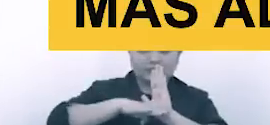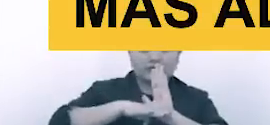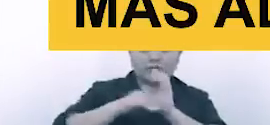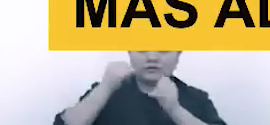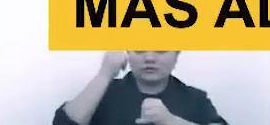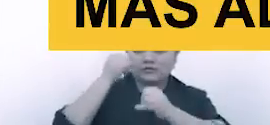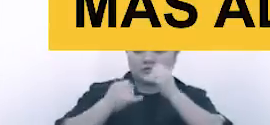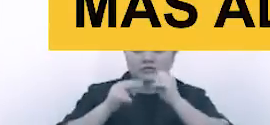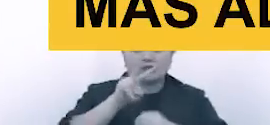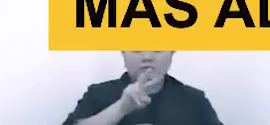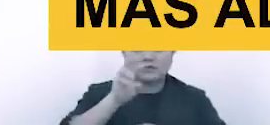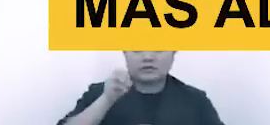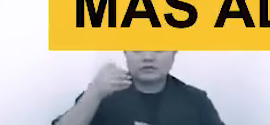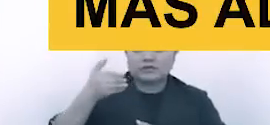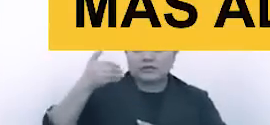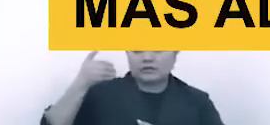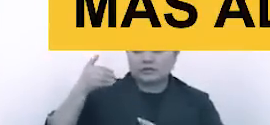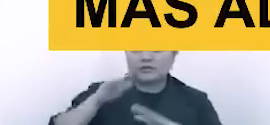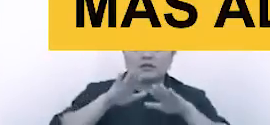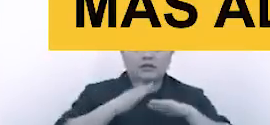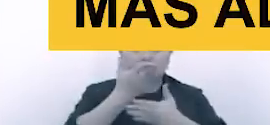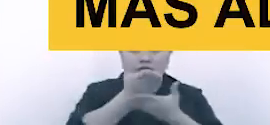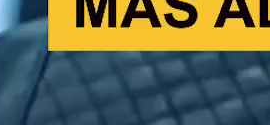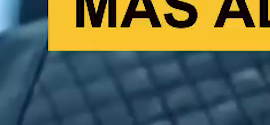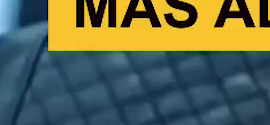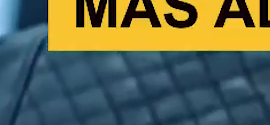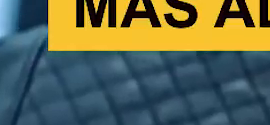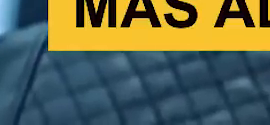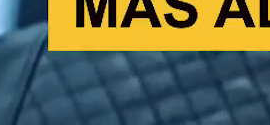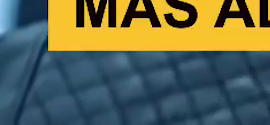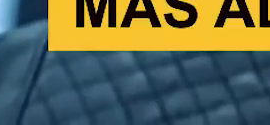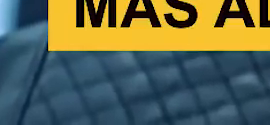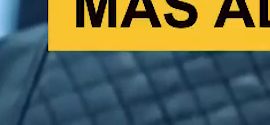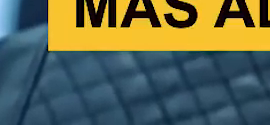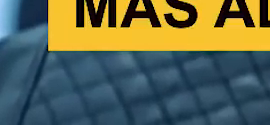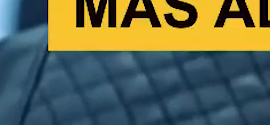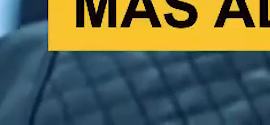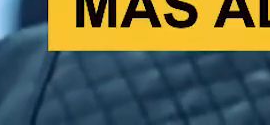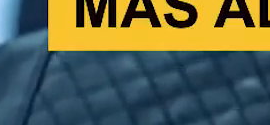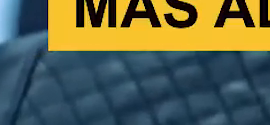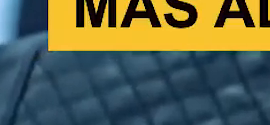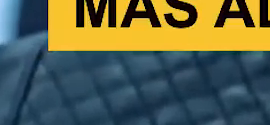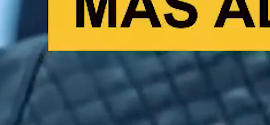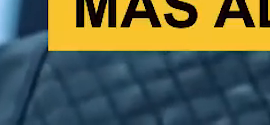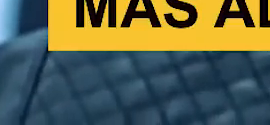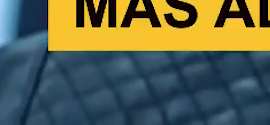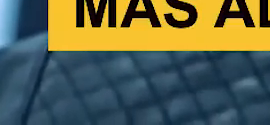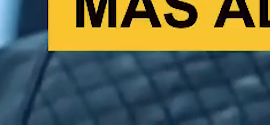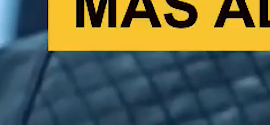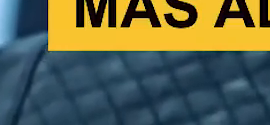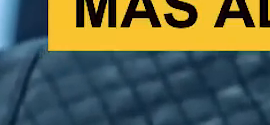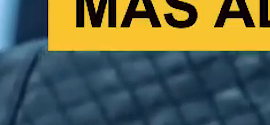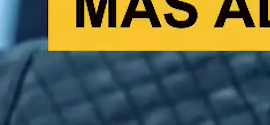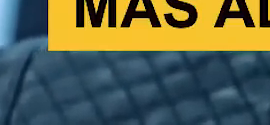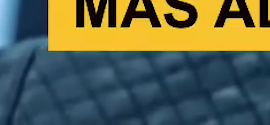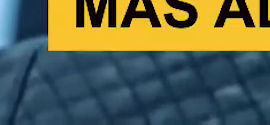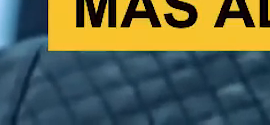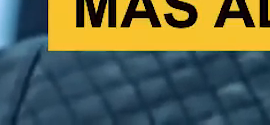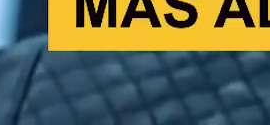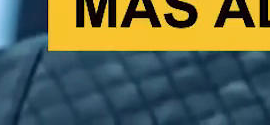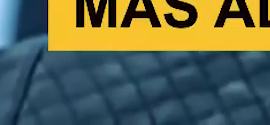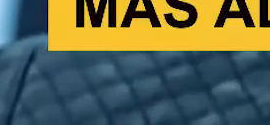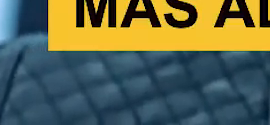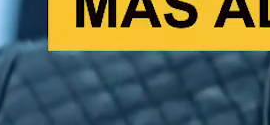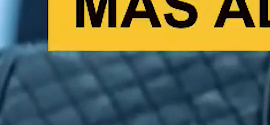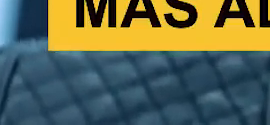últimos 20 años y es gracias a ustedes. Si no lo pueden mejorar, no lo arruinen. Si no lo quieren